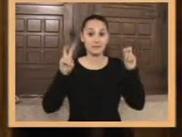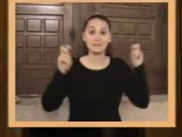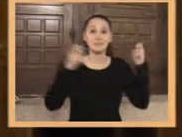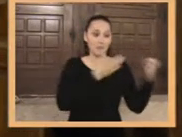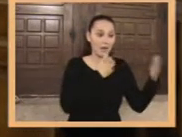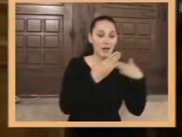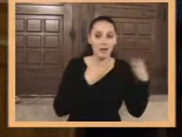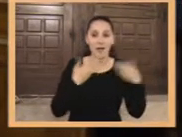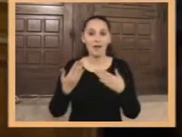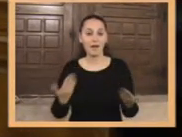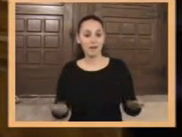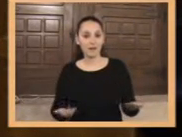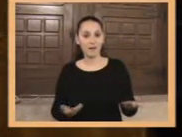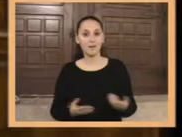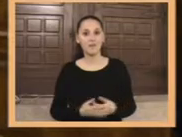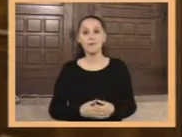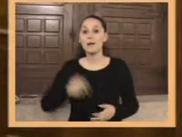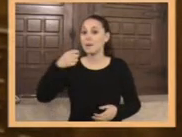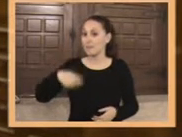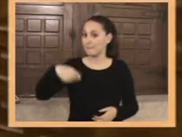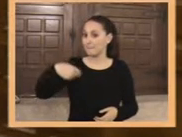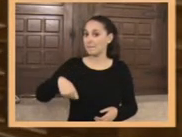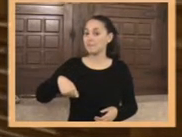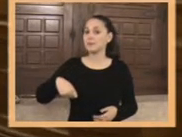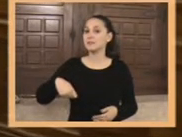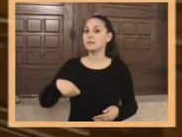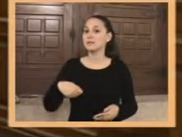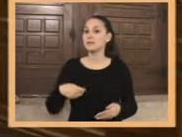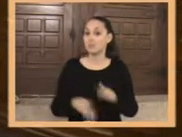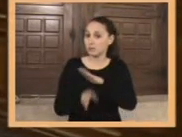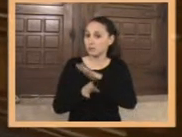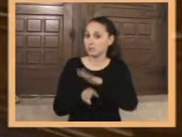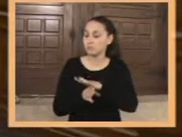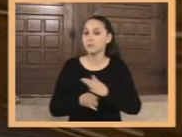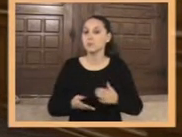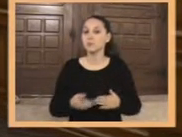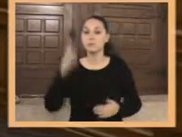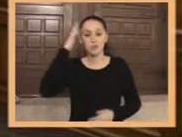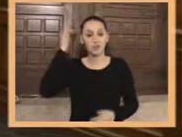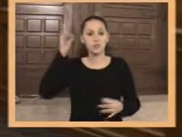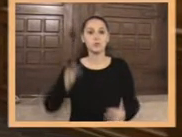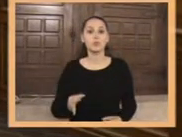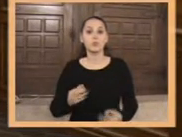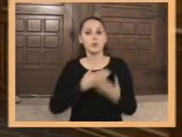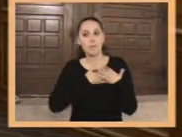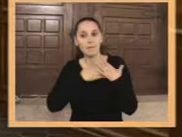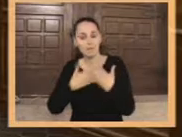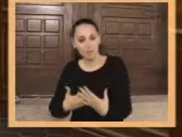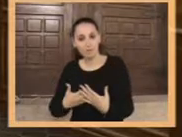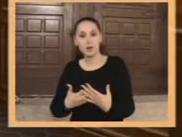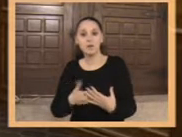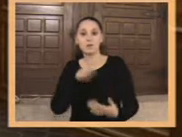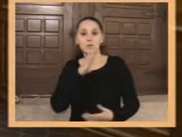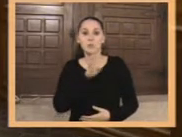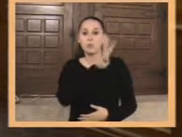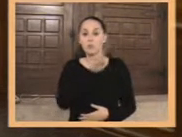FEMPE, que creo que es el presidente también de nosotros, pero yo creo que tenemos que ser valientes. Tenemos 42 millones